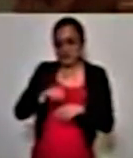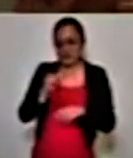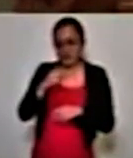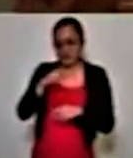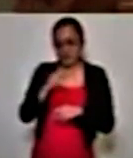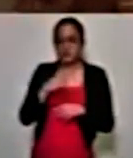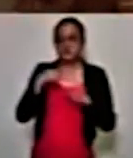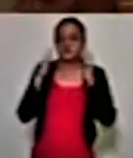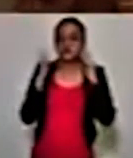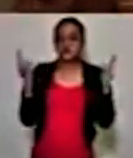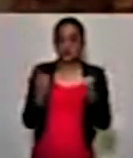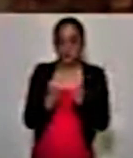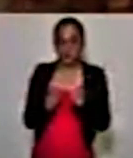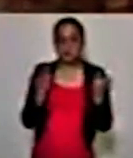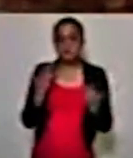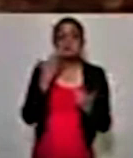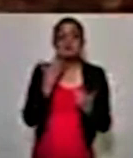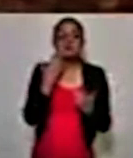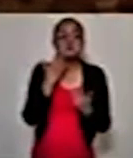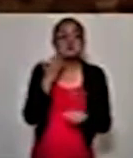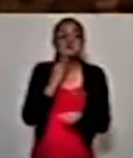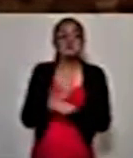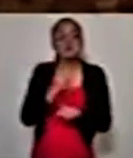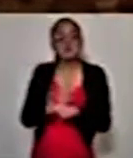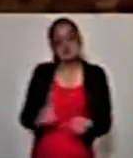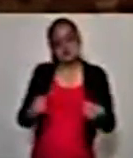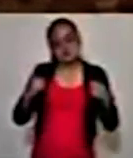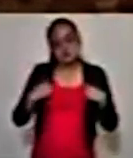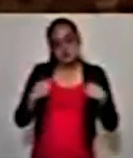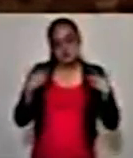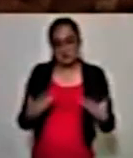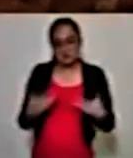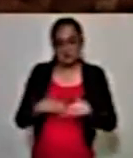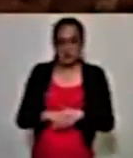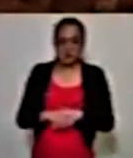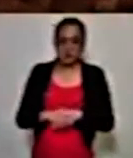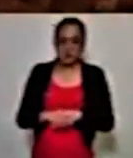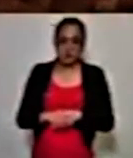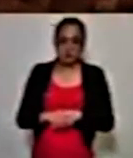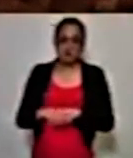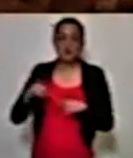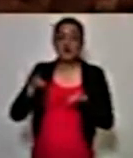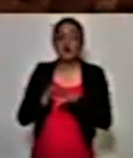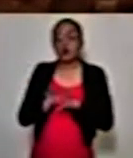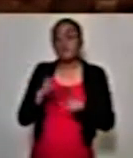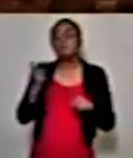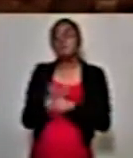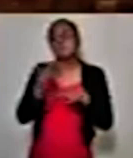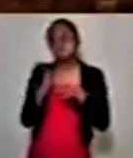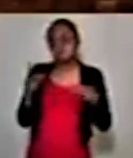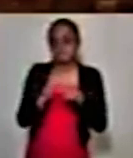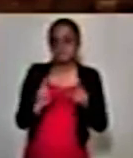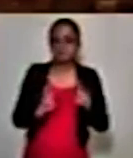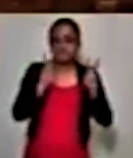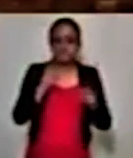tengamos una reunión. Amablemente me van a presentar el plan, la ruta que tienen para el